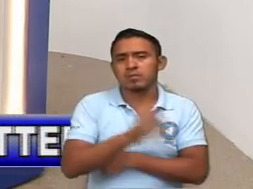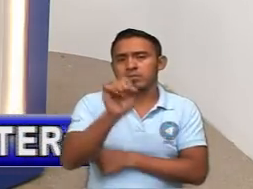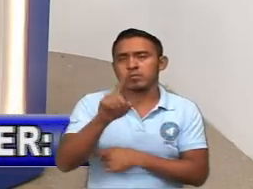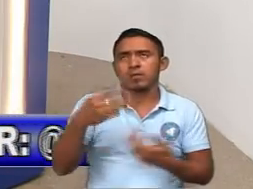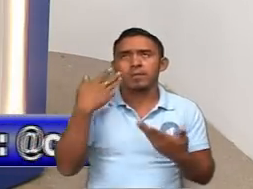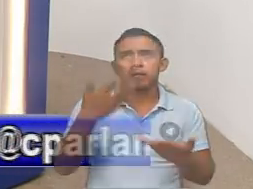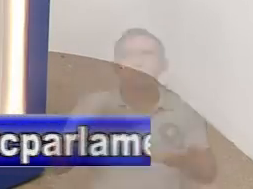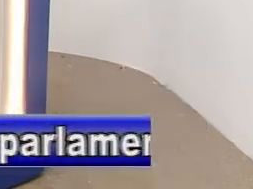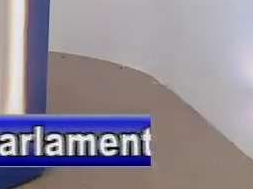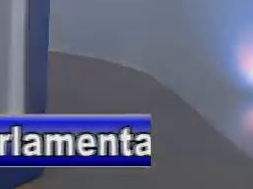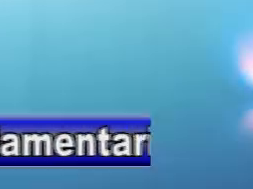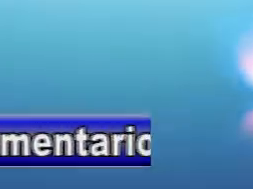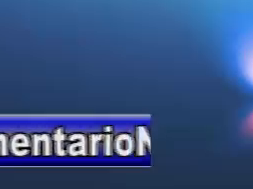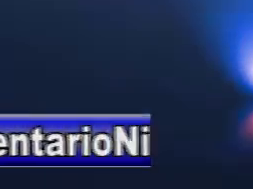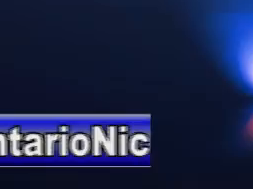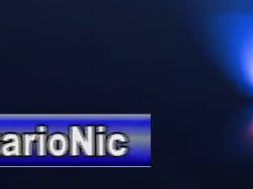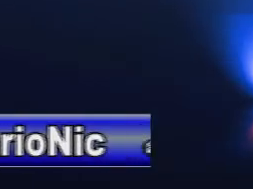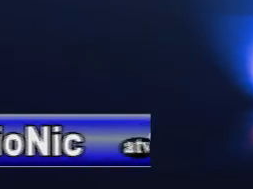1 de mayo.